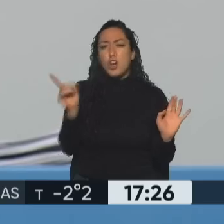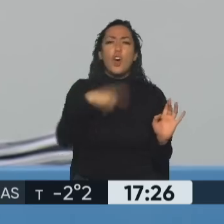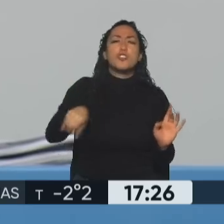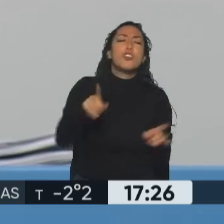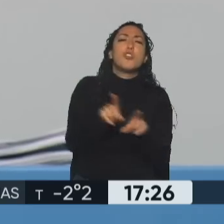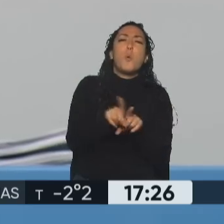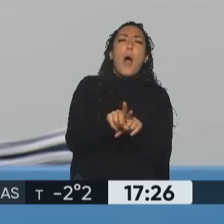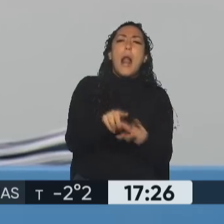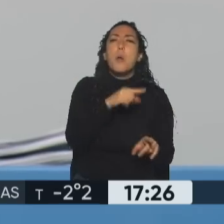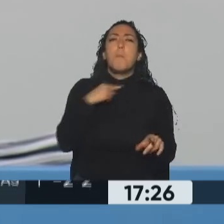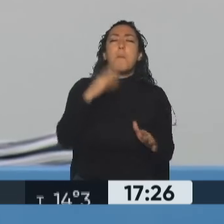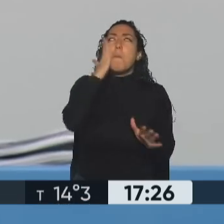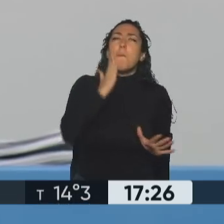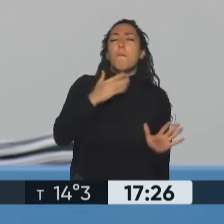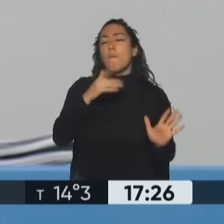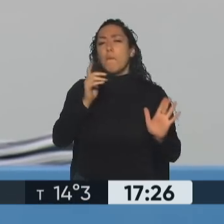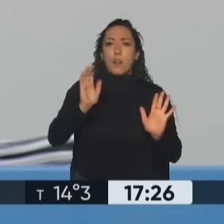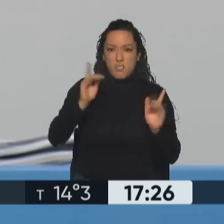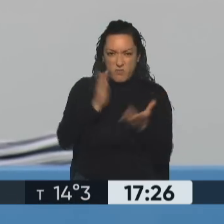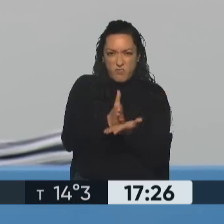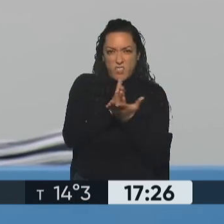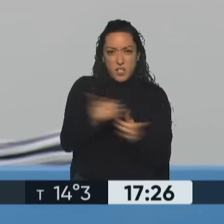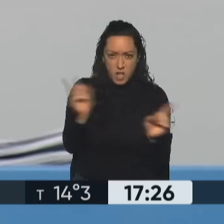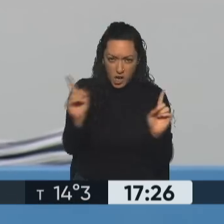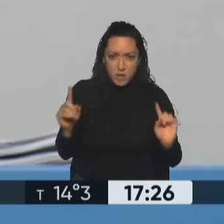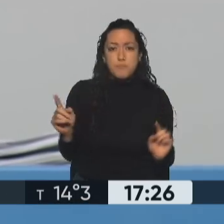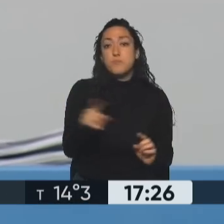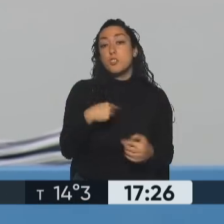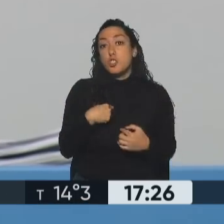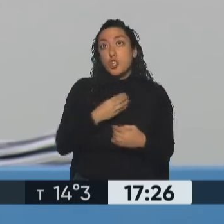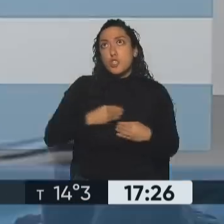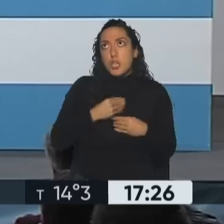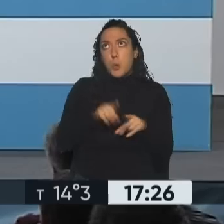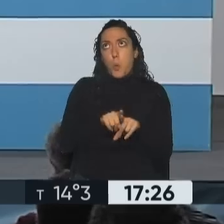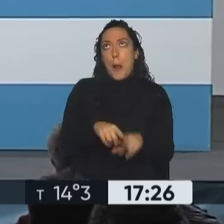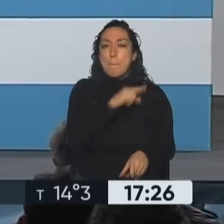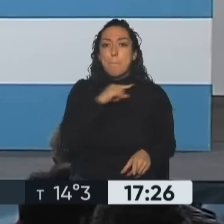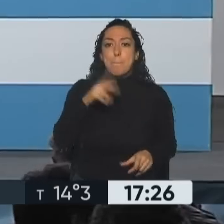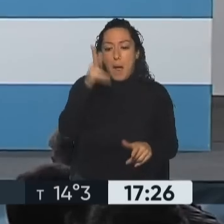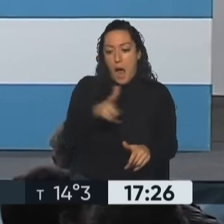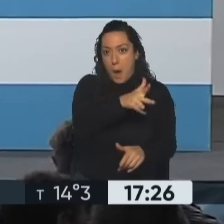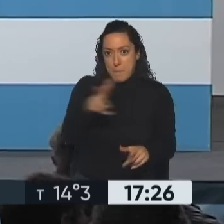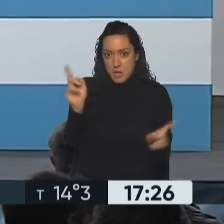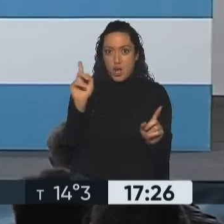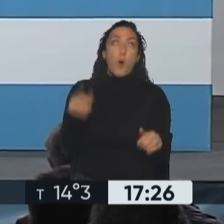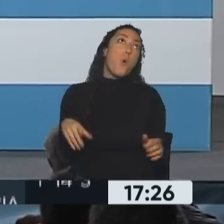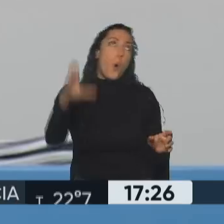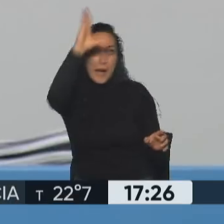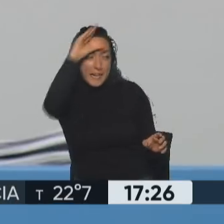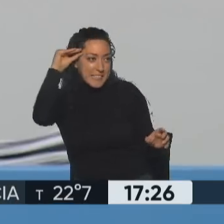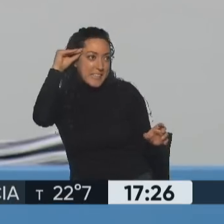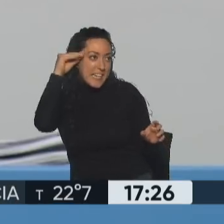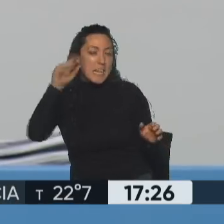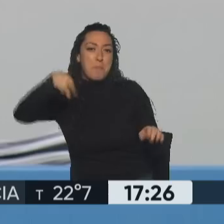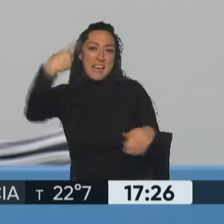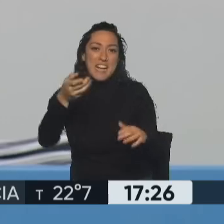que el Papa, nunca, nunca. No es que me sienta el Papa, por Dios, mañana la tapa de Clarín dice Cristina se identificó con el Papa.